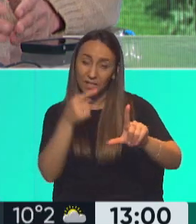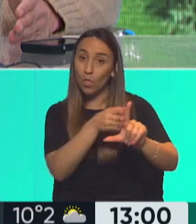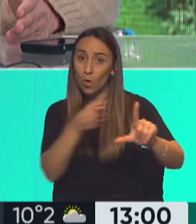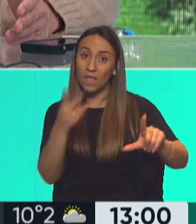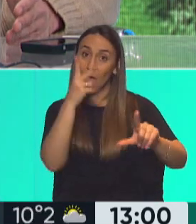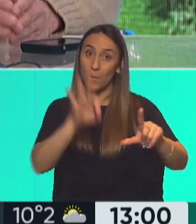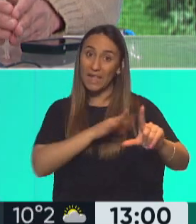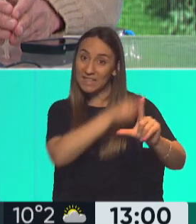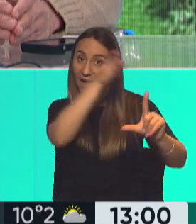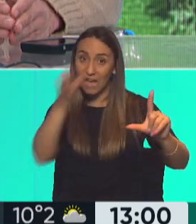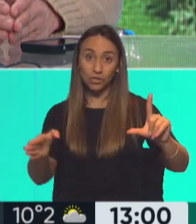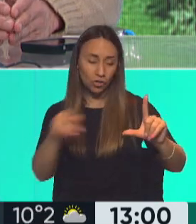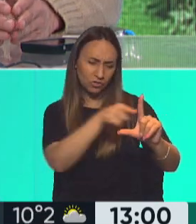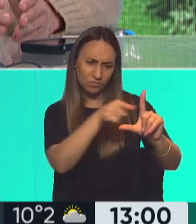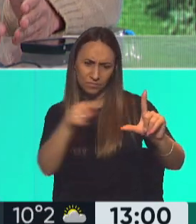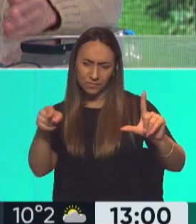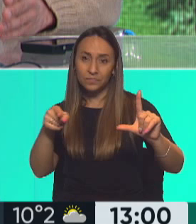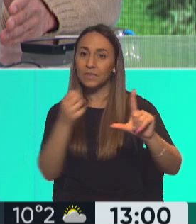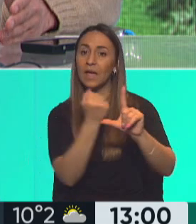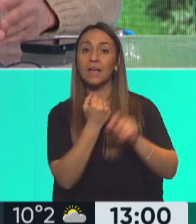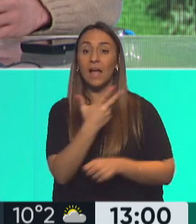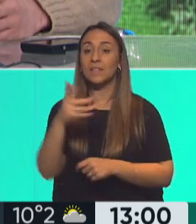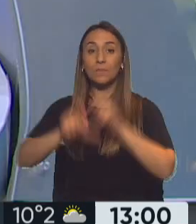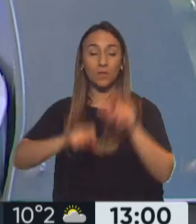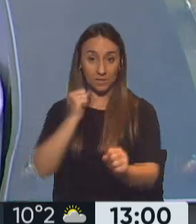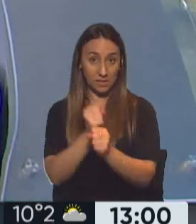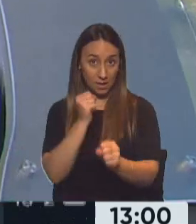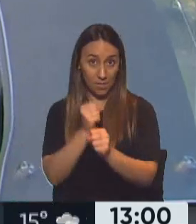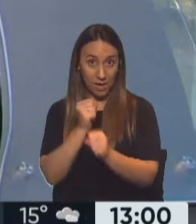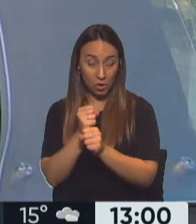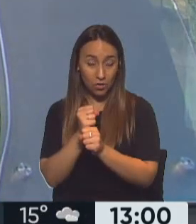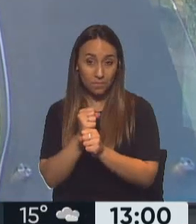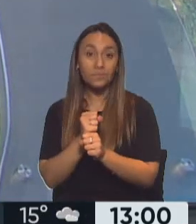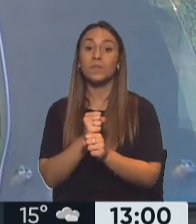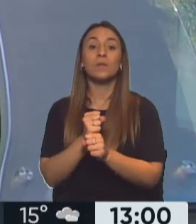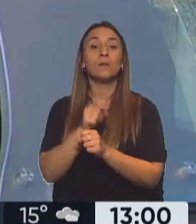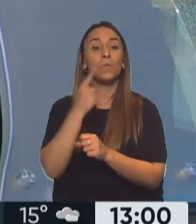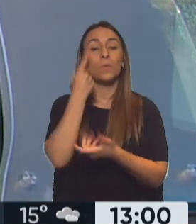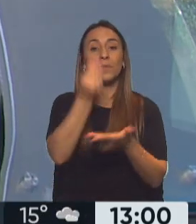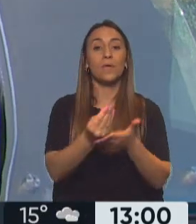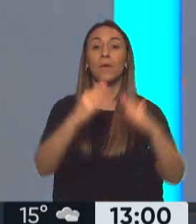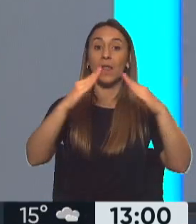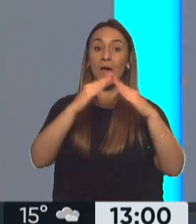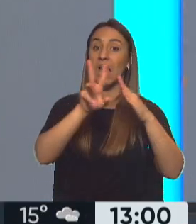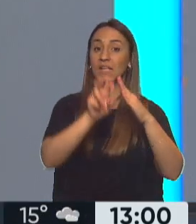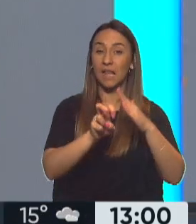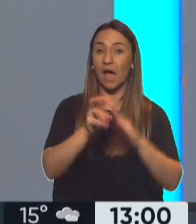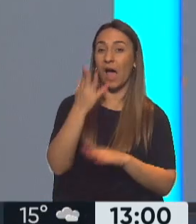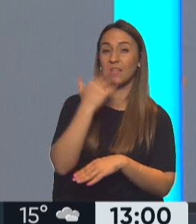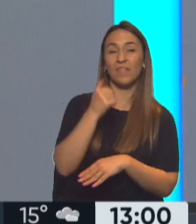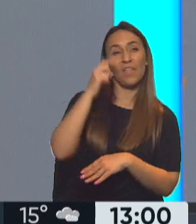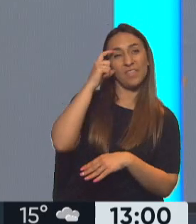se duplicó la cantidad de trabajadores y trabajadoras que acceden al hogar mediante el alquiler. Pasamos de un 10,8, 10,9 a un